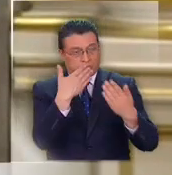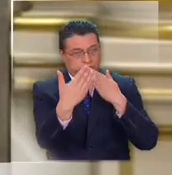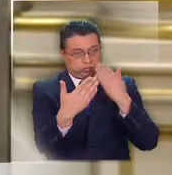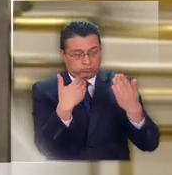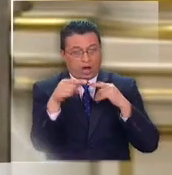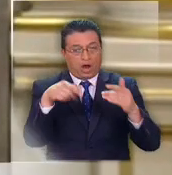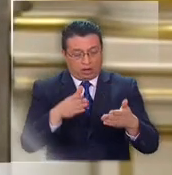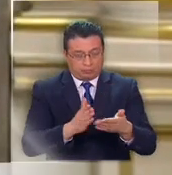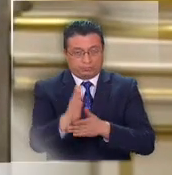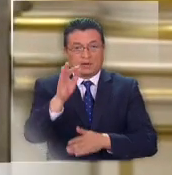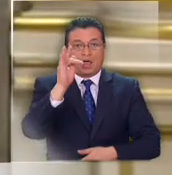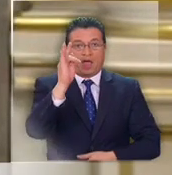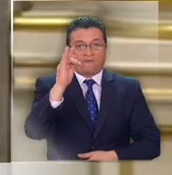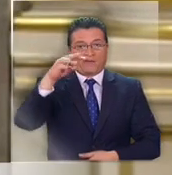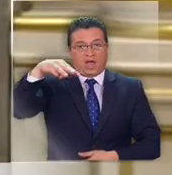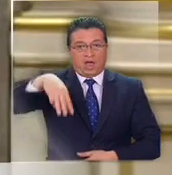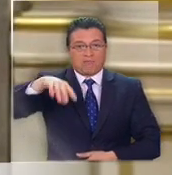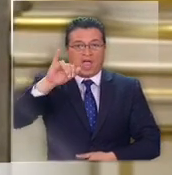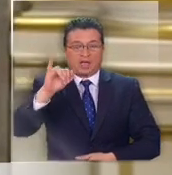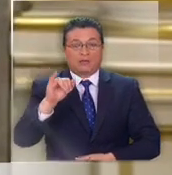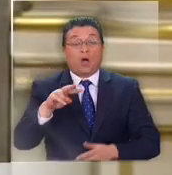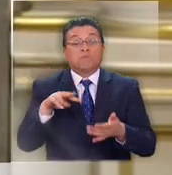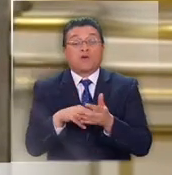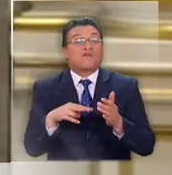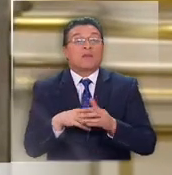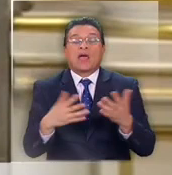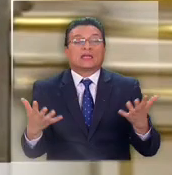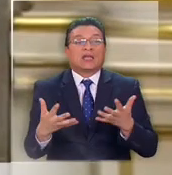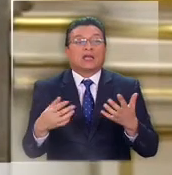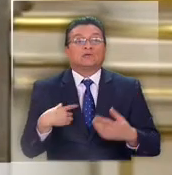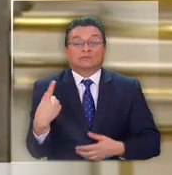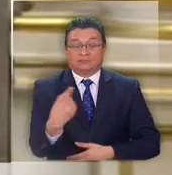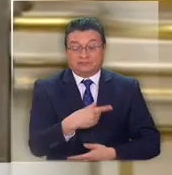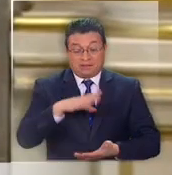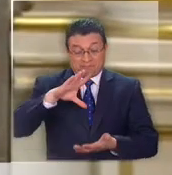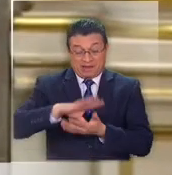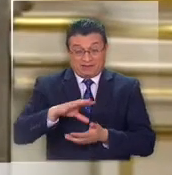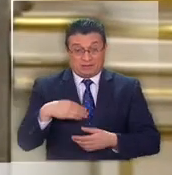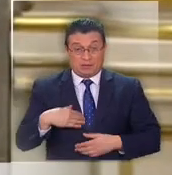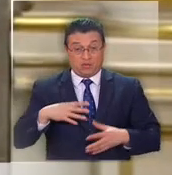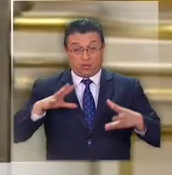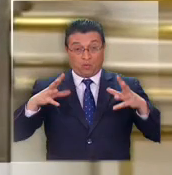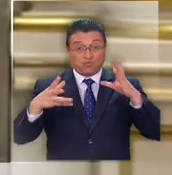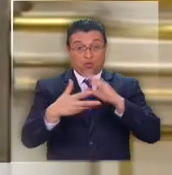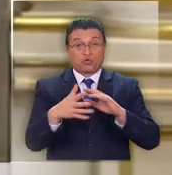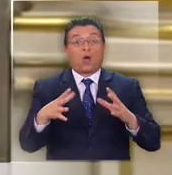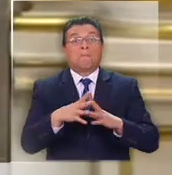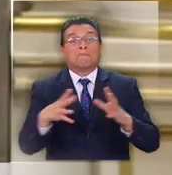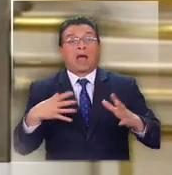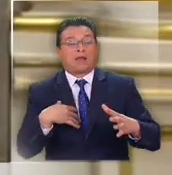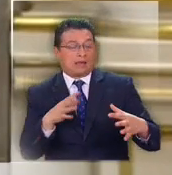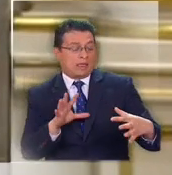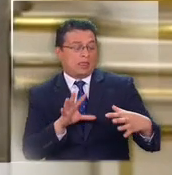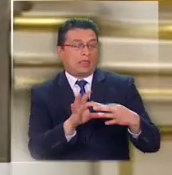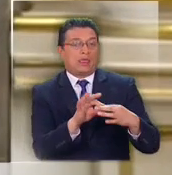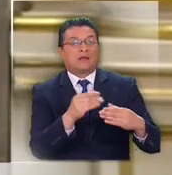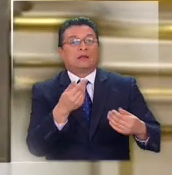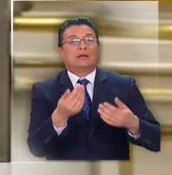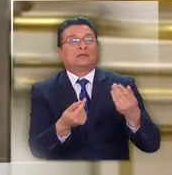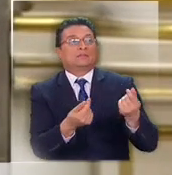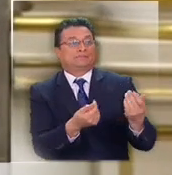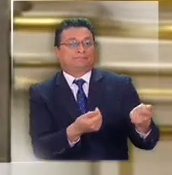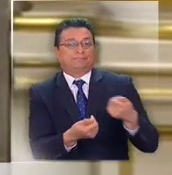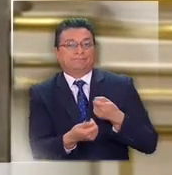Fondo Monetario Internacional. El problema que tenemos es que somos de los países del mundo que más dependemos del financiamiento